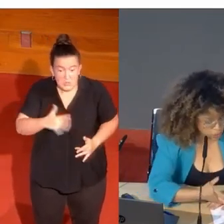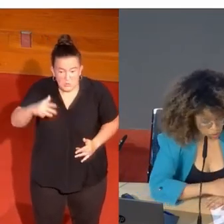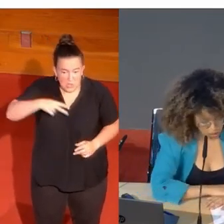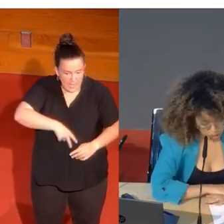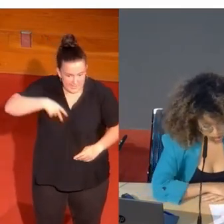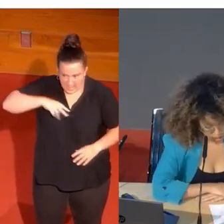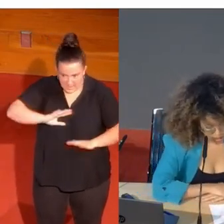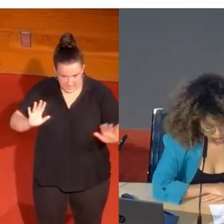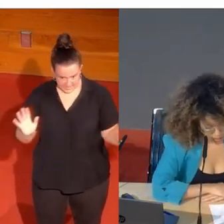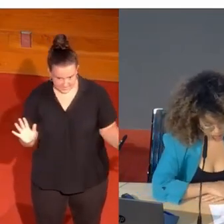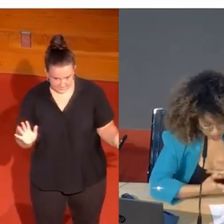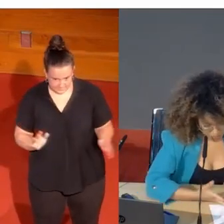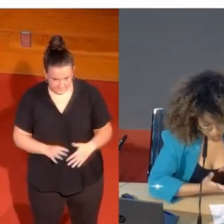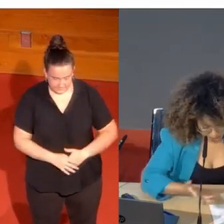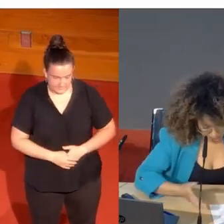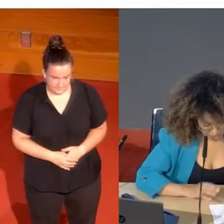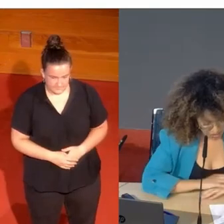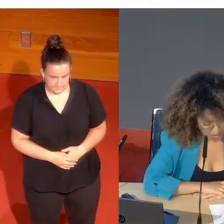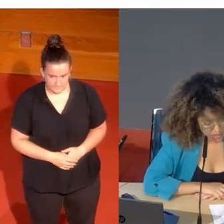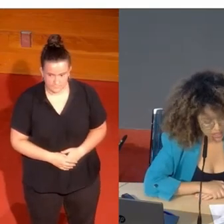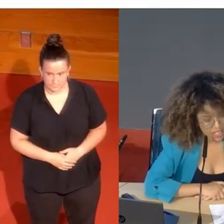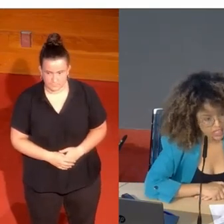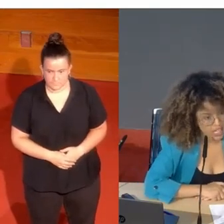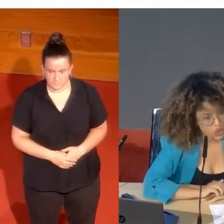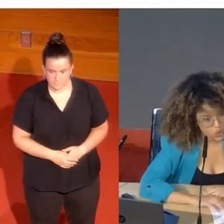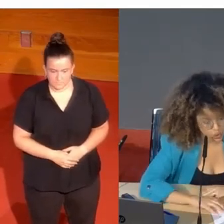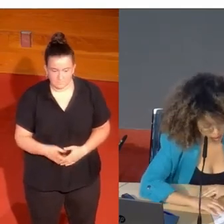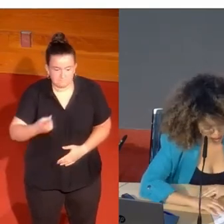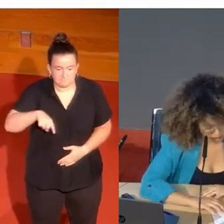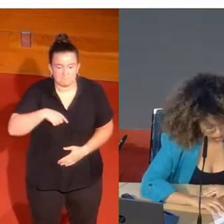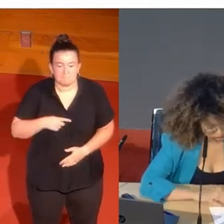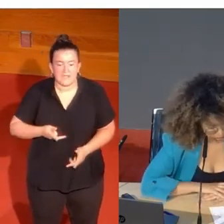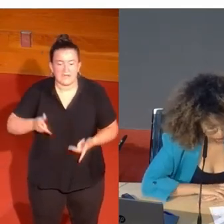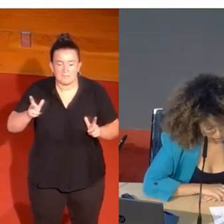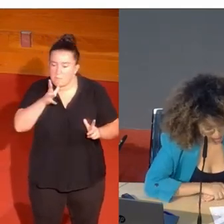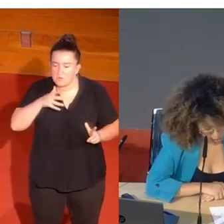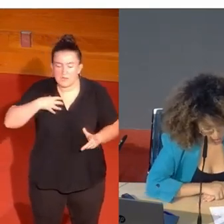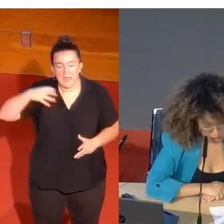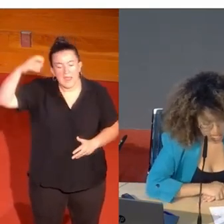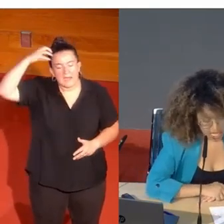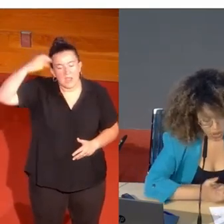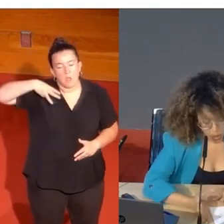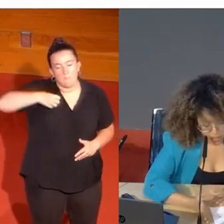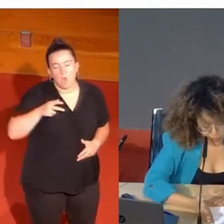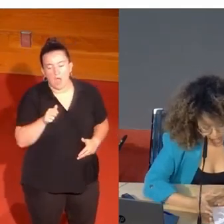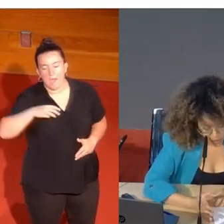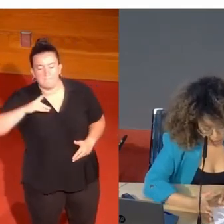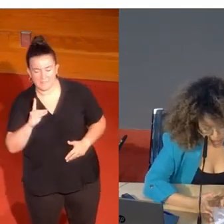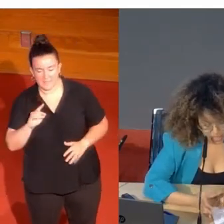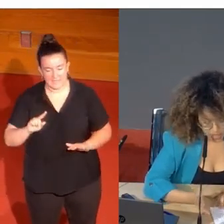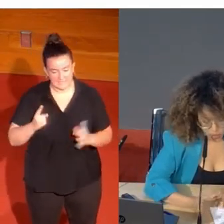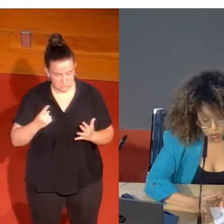por ese indulto eh real que que ha hecho el rey Mohammed vi esto ha